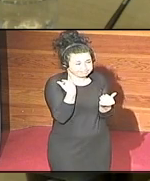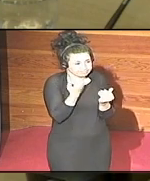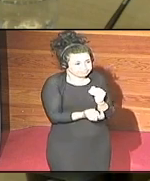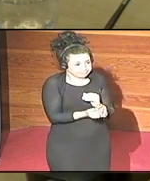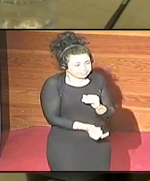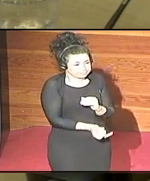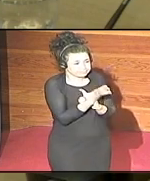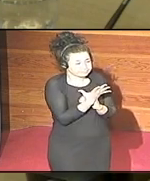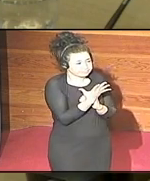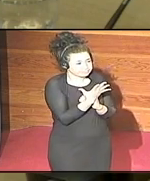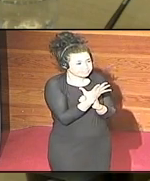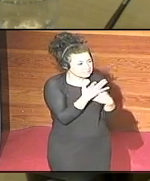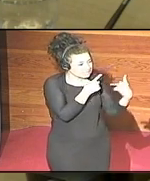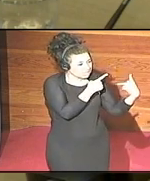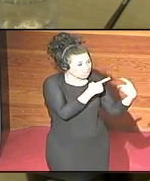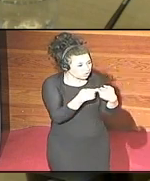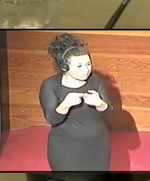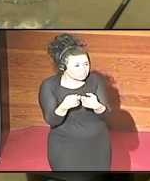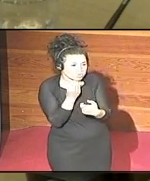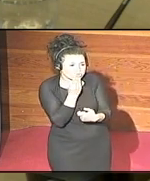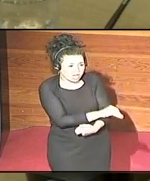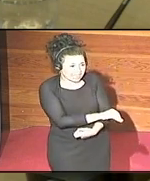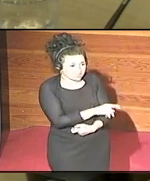aparecieron lo que se llamaron los conflictos congelados,